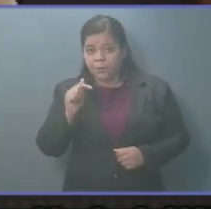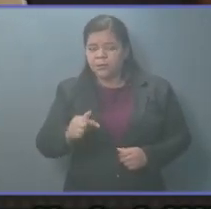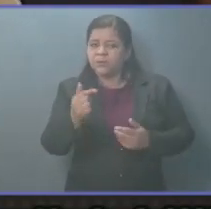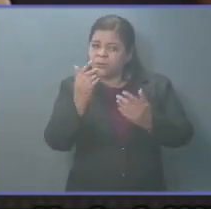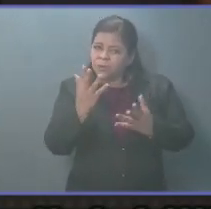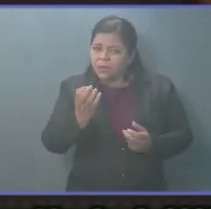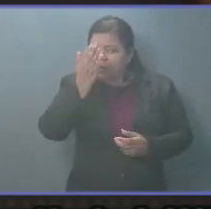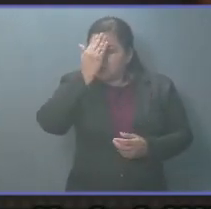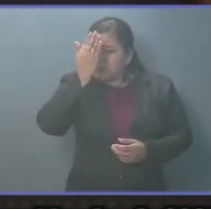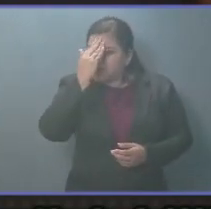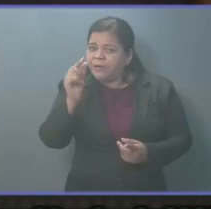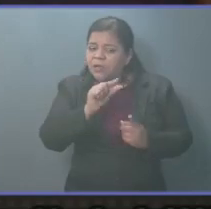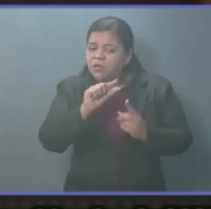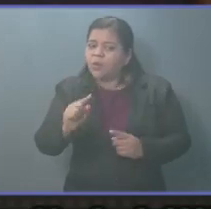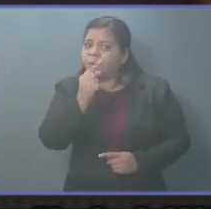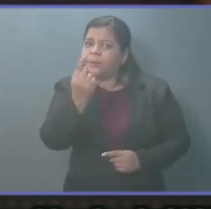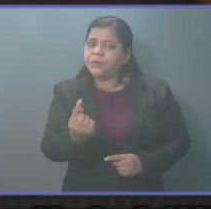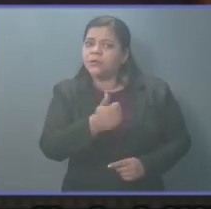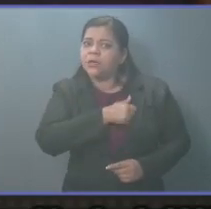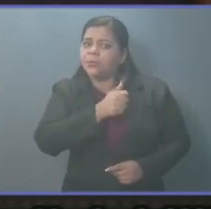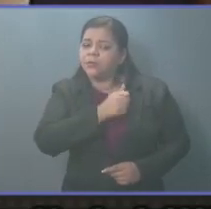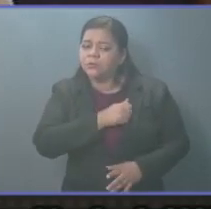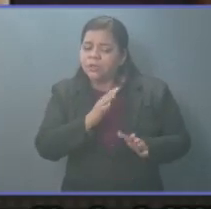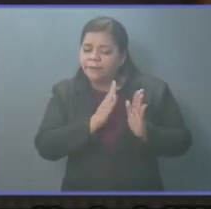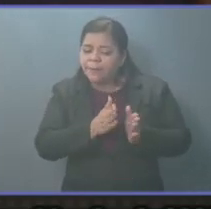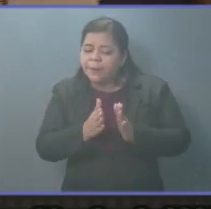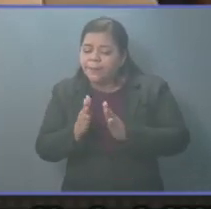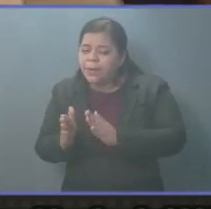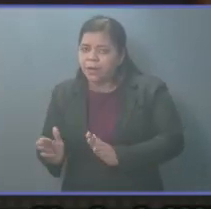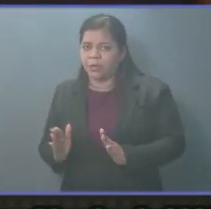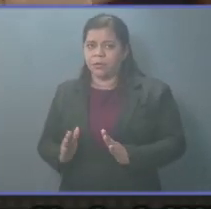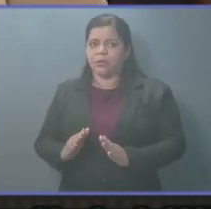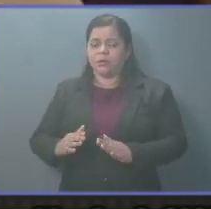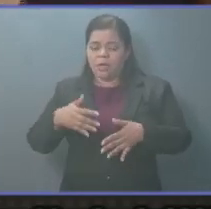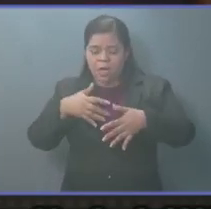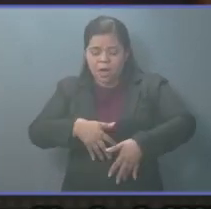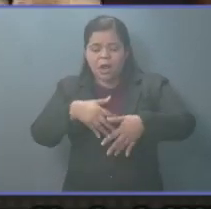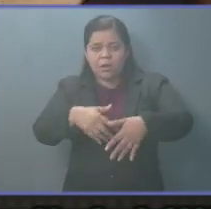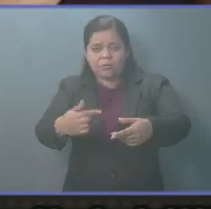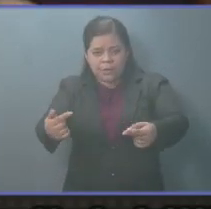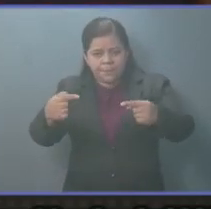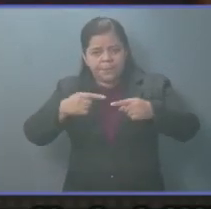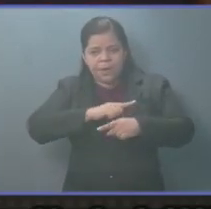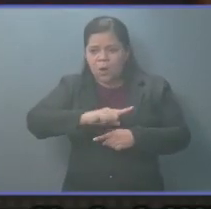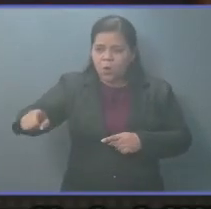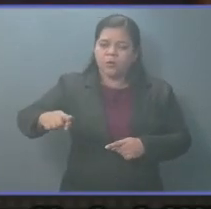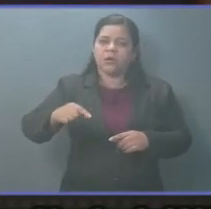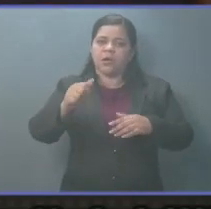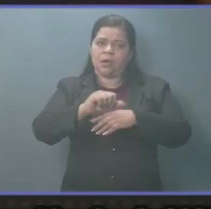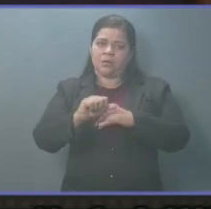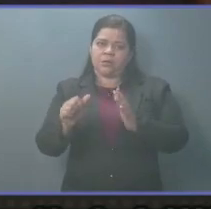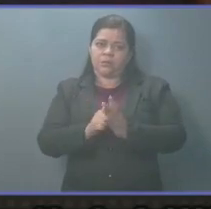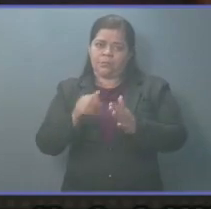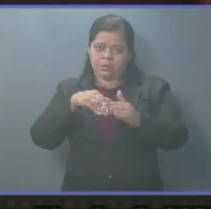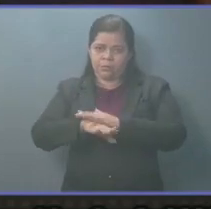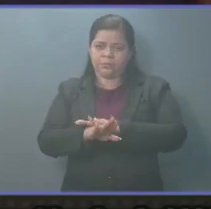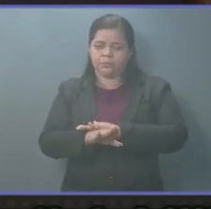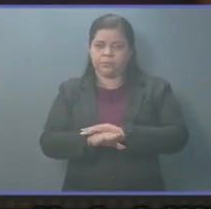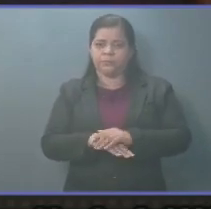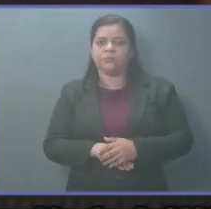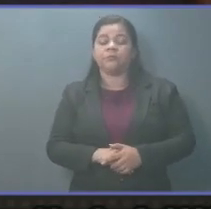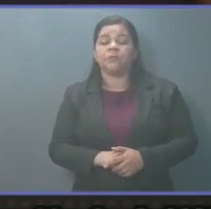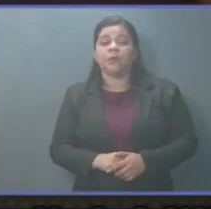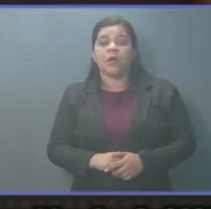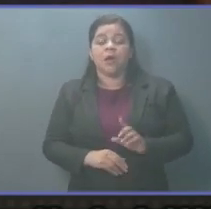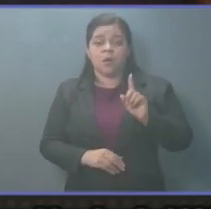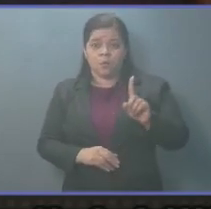que organizó este despliegue militar aquí en Asamblea Legislativa. Uno de los 3